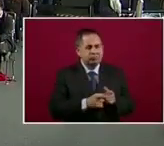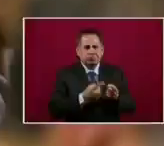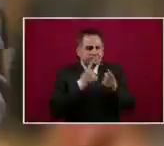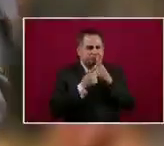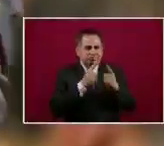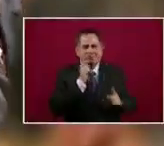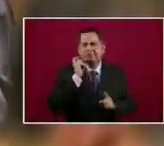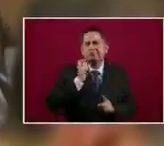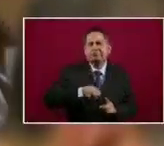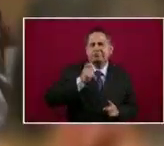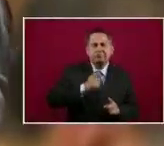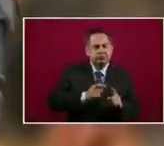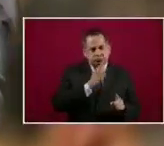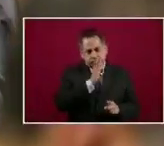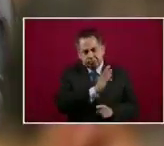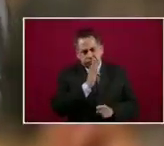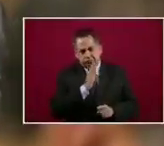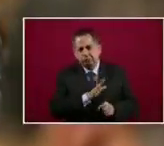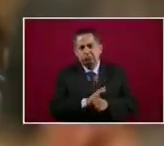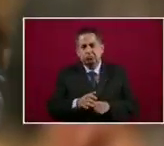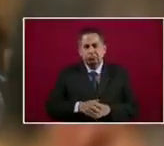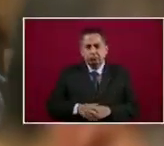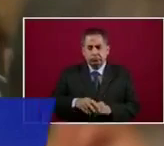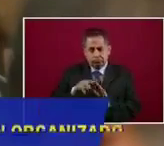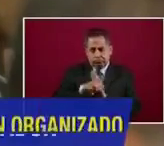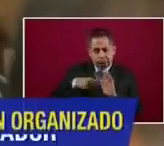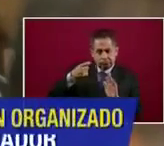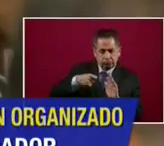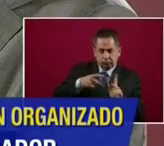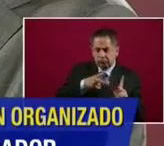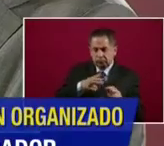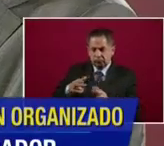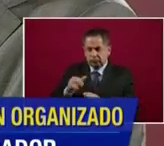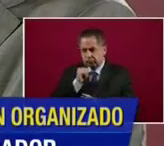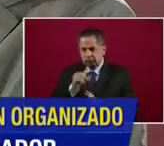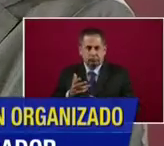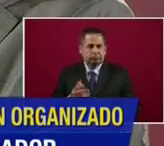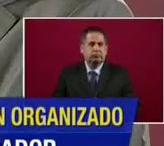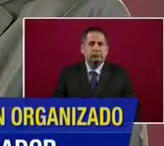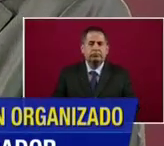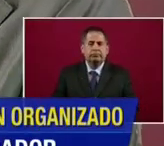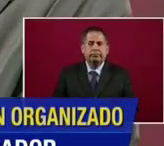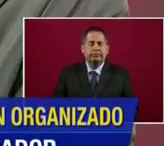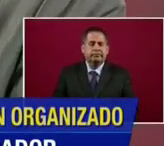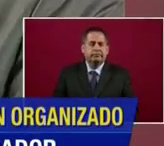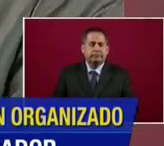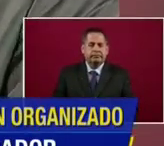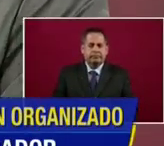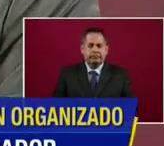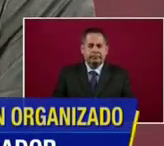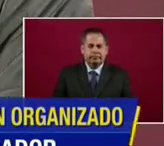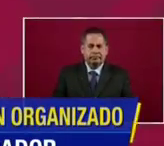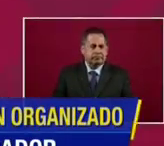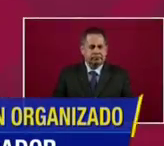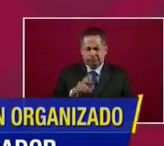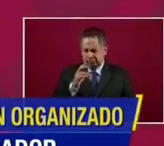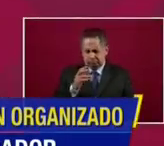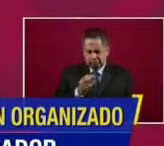Esta mañana el presidente Andrés Manuel López Obrador afirmó que no se está negociando con el crimen organizado. No se